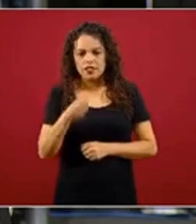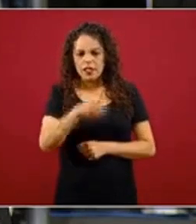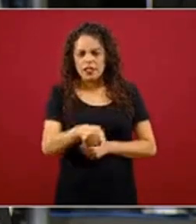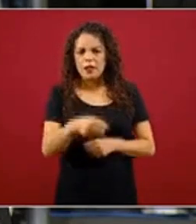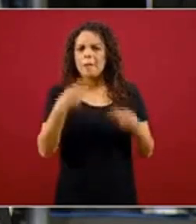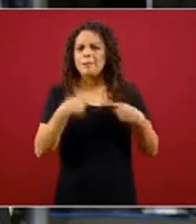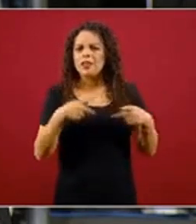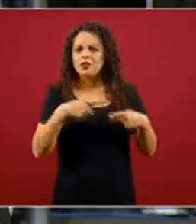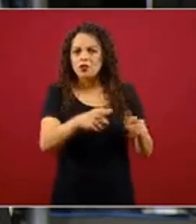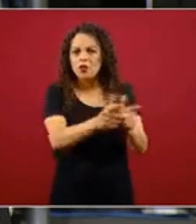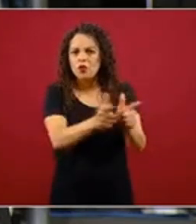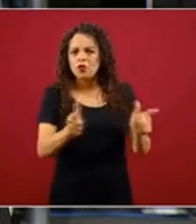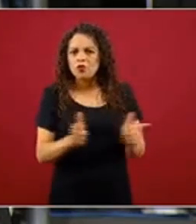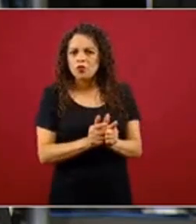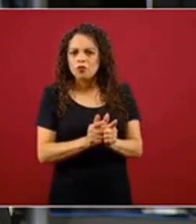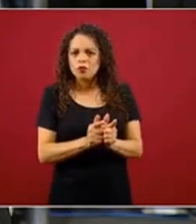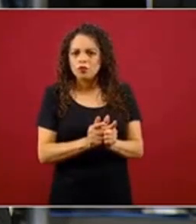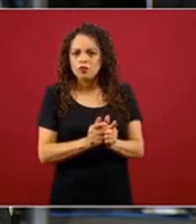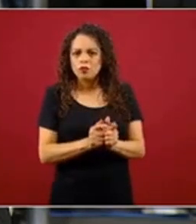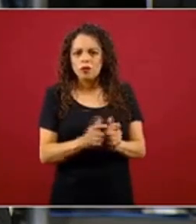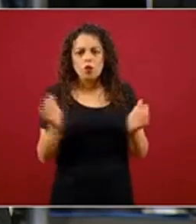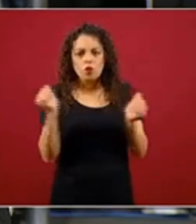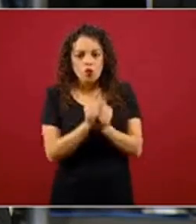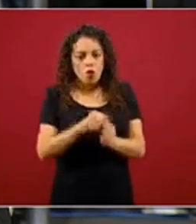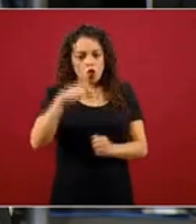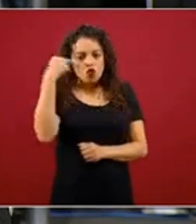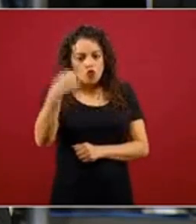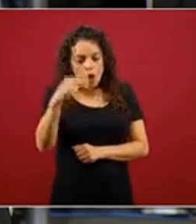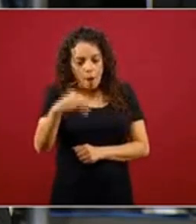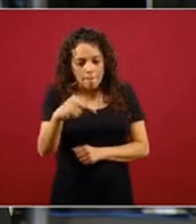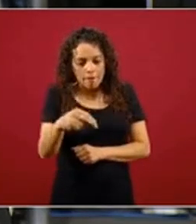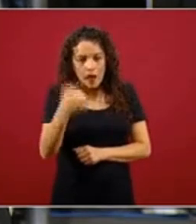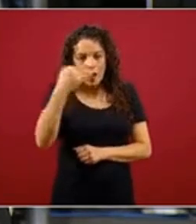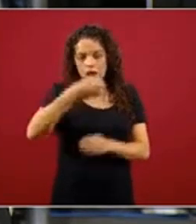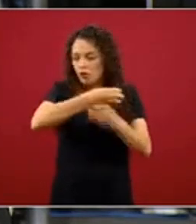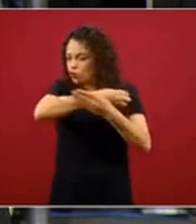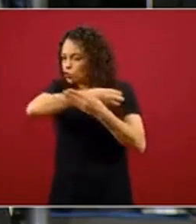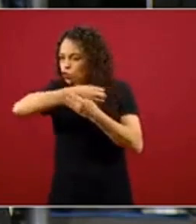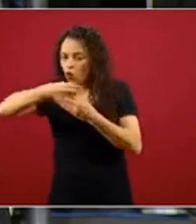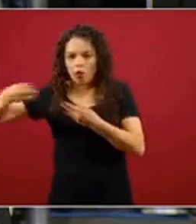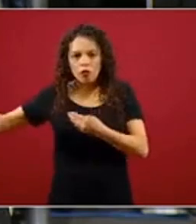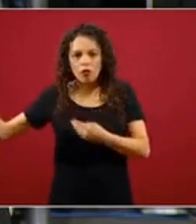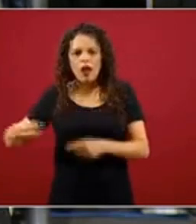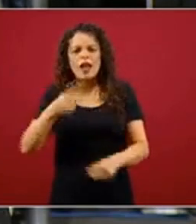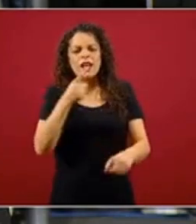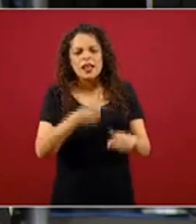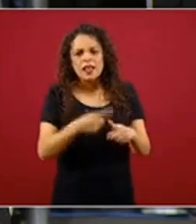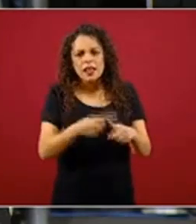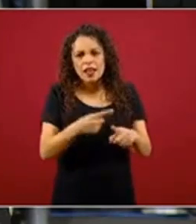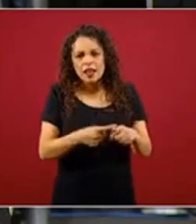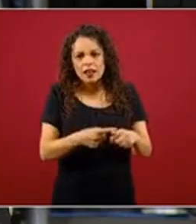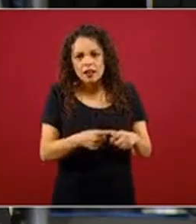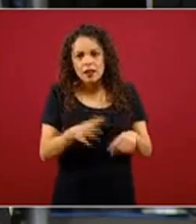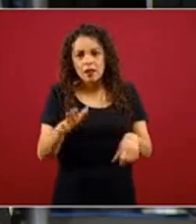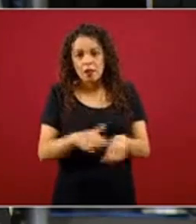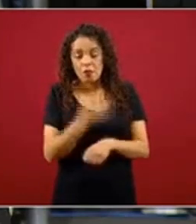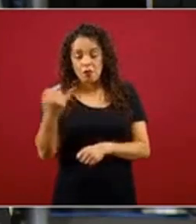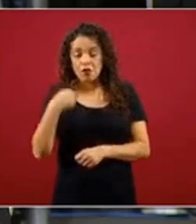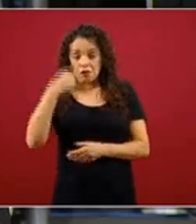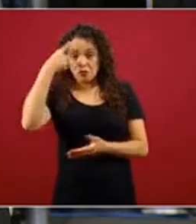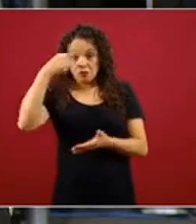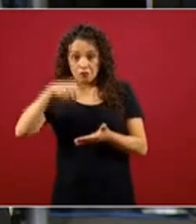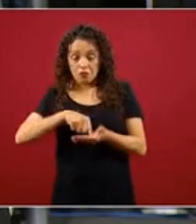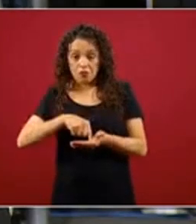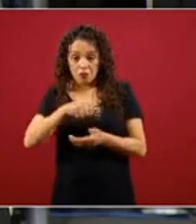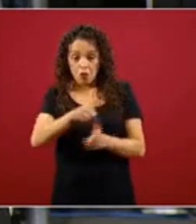¿Quiénes son estos grupos oligárquicos con nombres y apellidos? ¿Y quiénes son esos grupos políticos? Porque seguramente hay grupos políticos detrás de esto,